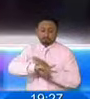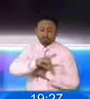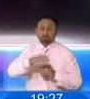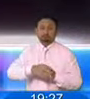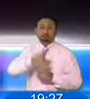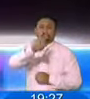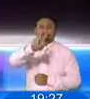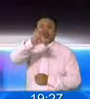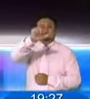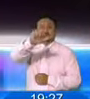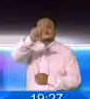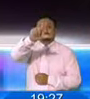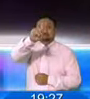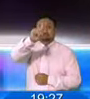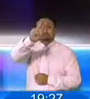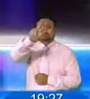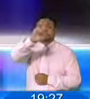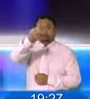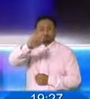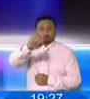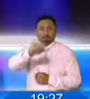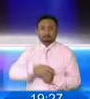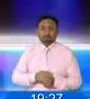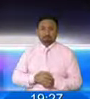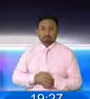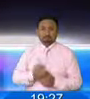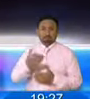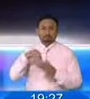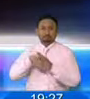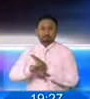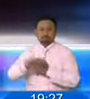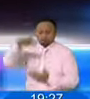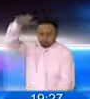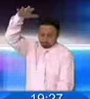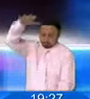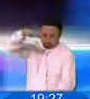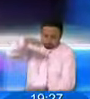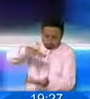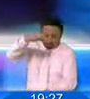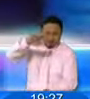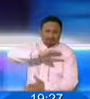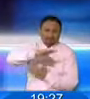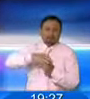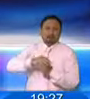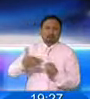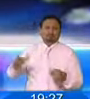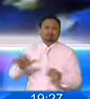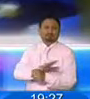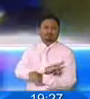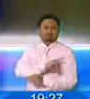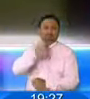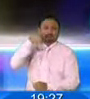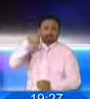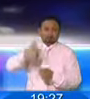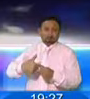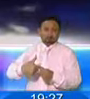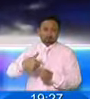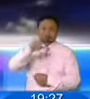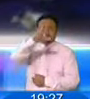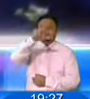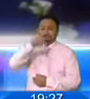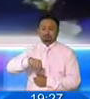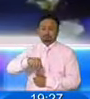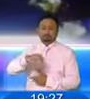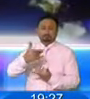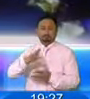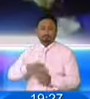parroquia Valdés del cantón Eloy Alfaro. En el interior, pomas, canecas, tanques llenos de gasolina. En total, 3.000 galones